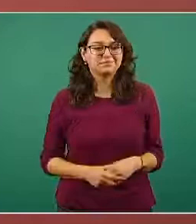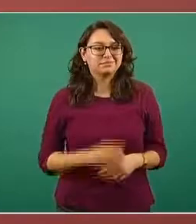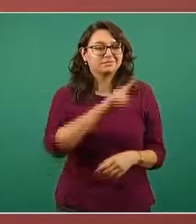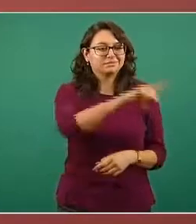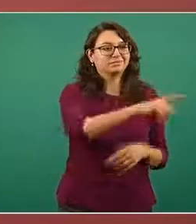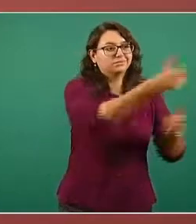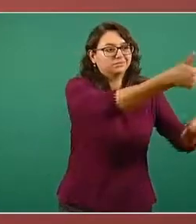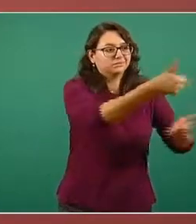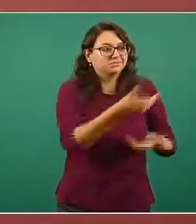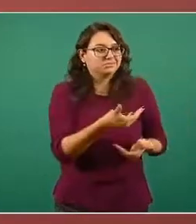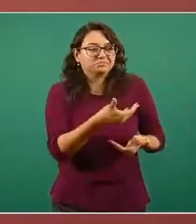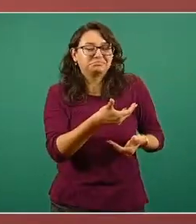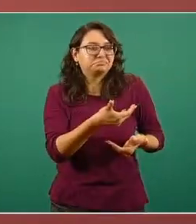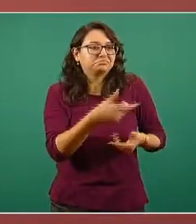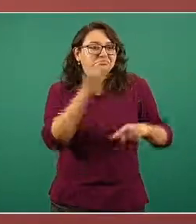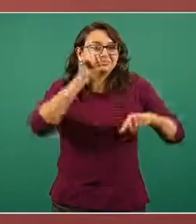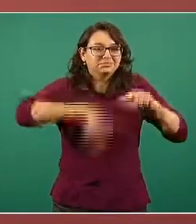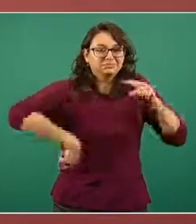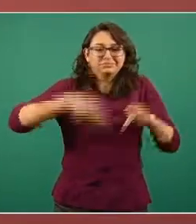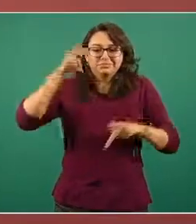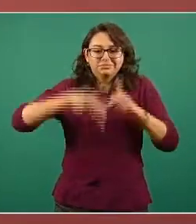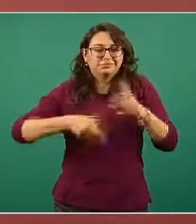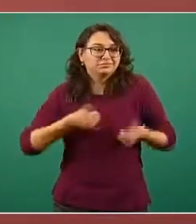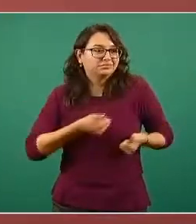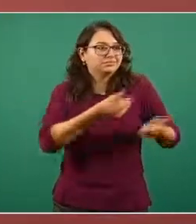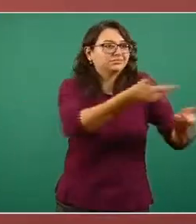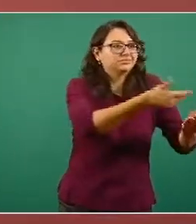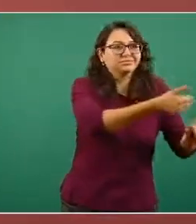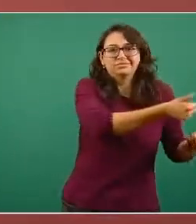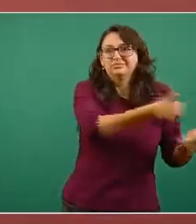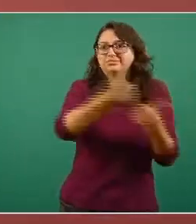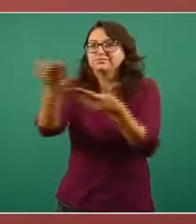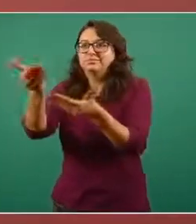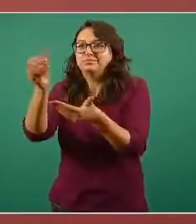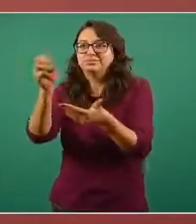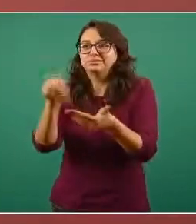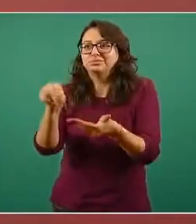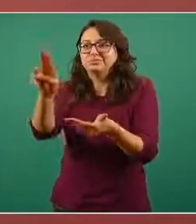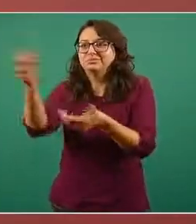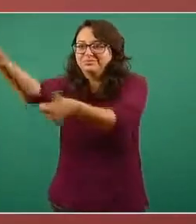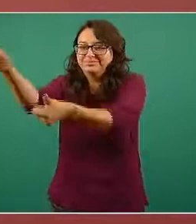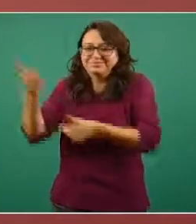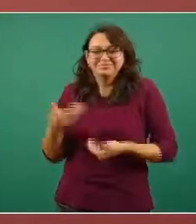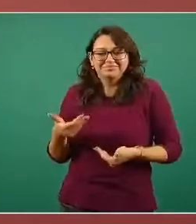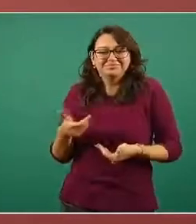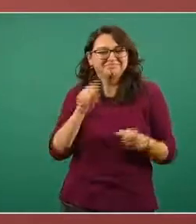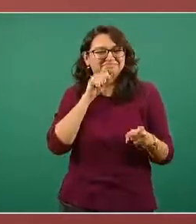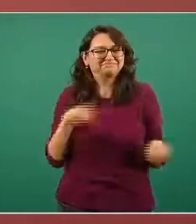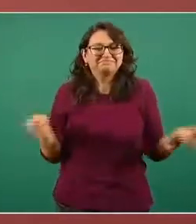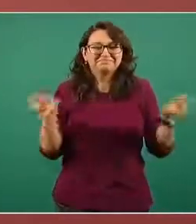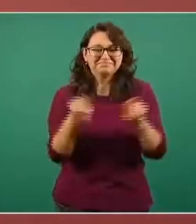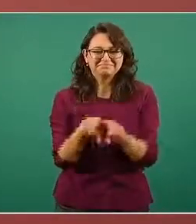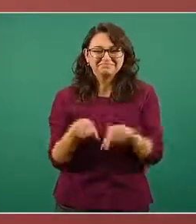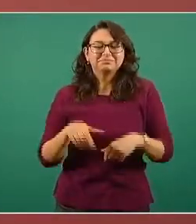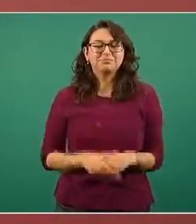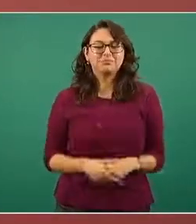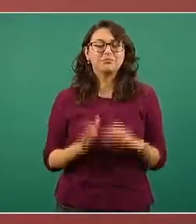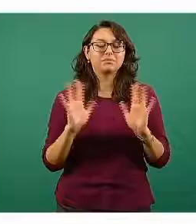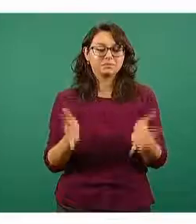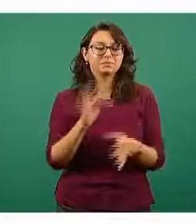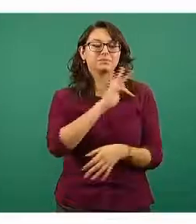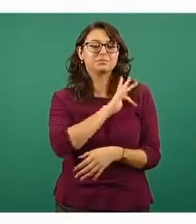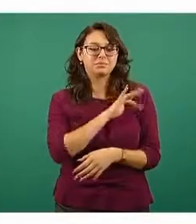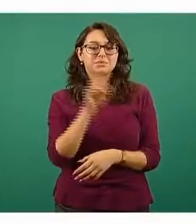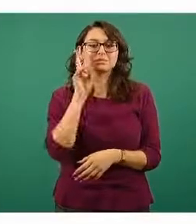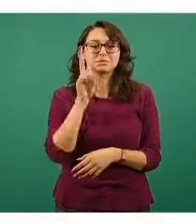reabastecimiento adicional por el mecanismo solidario. Lo que se muestra en la gráfica, como lo hemos utilizado en días recientes, es cómo hemos utilizado ya